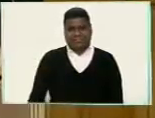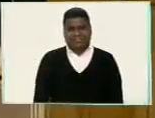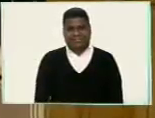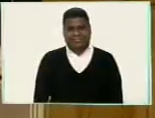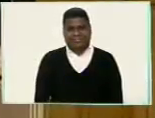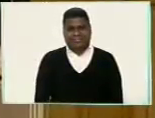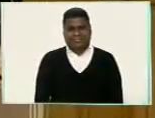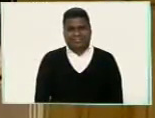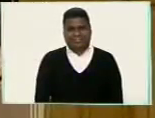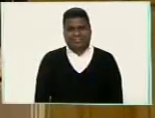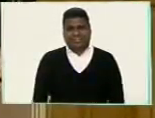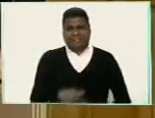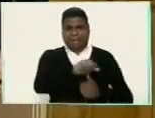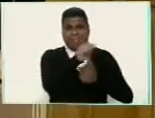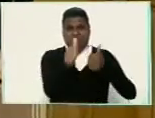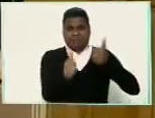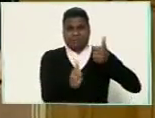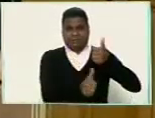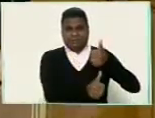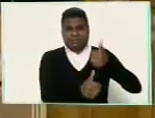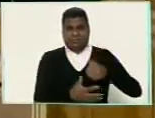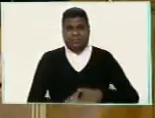ciudadana vicepresidenta,